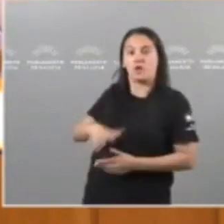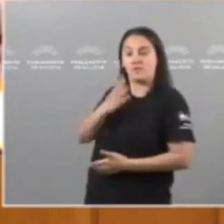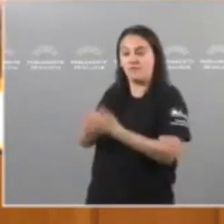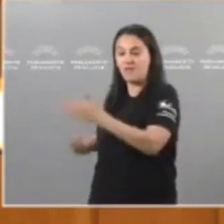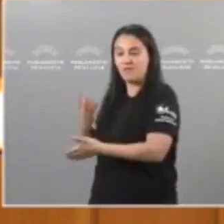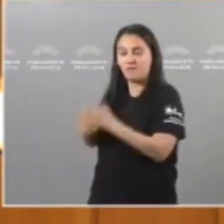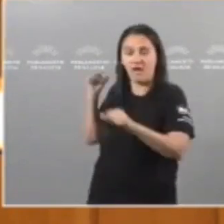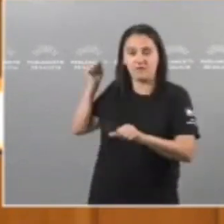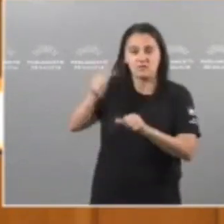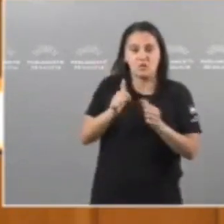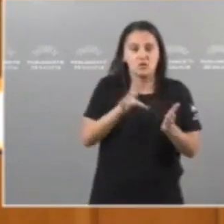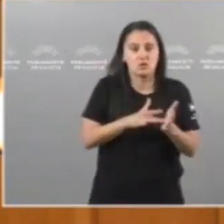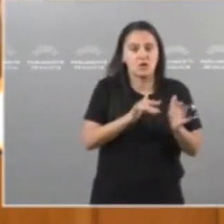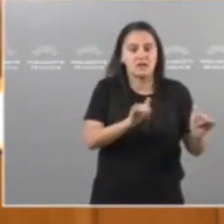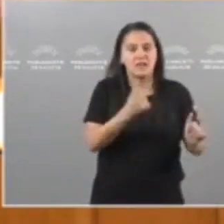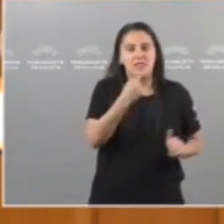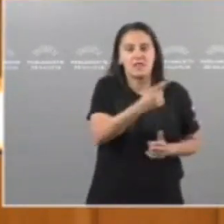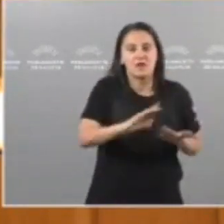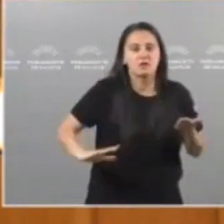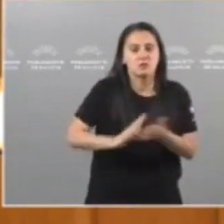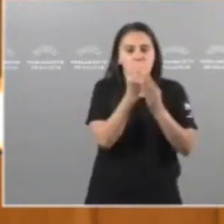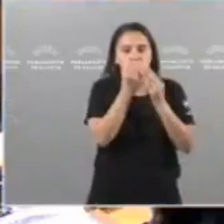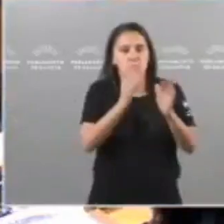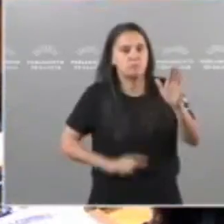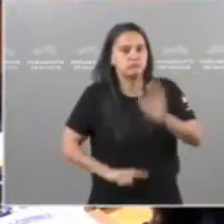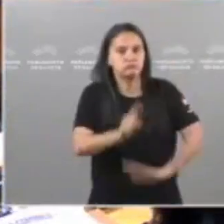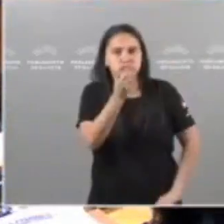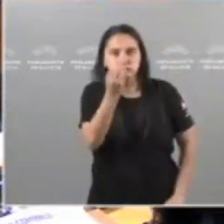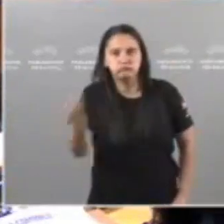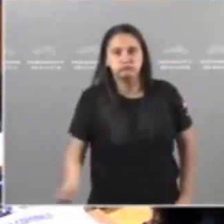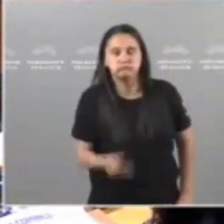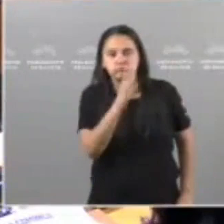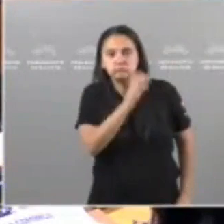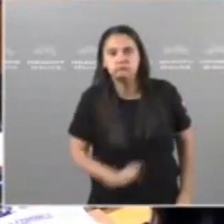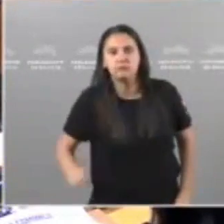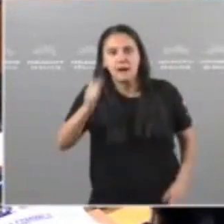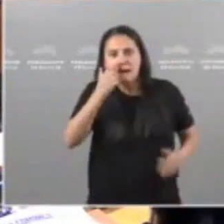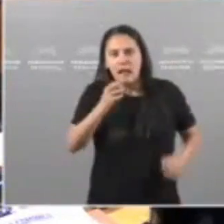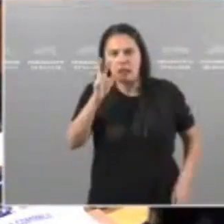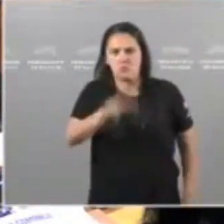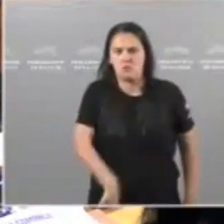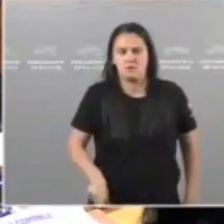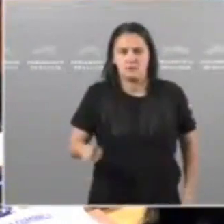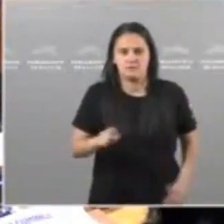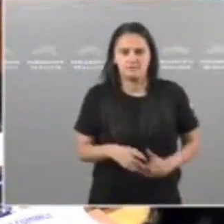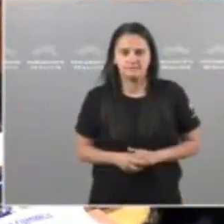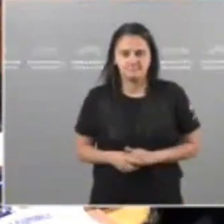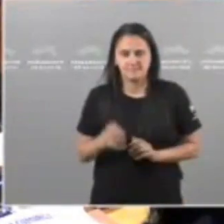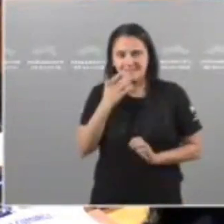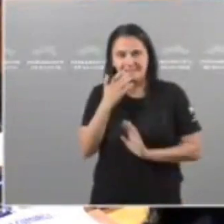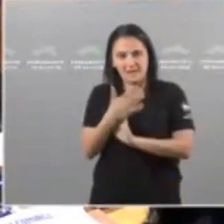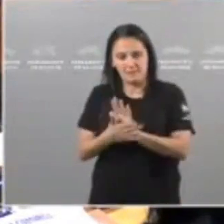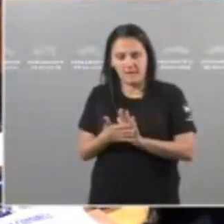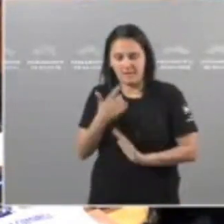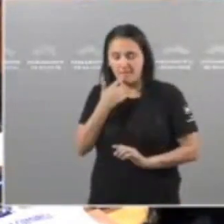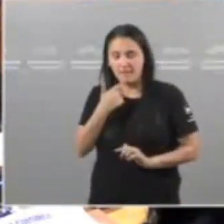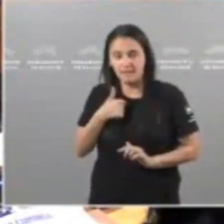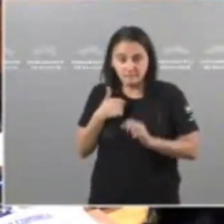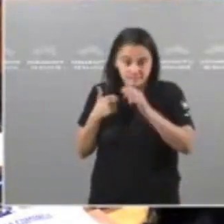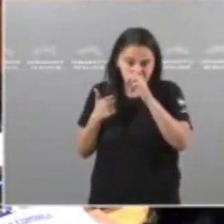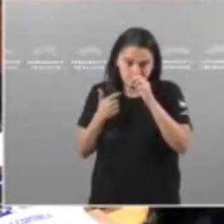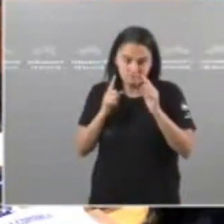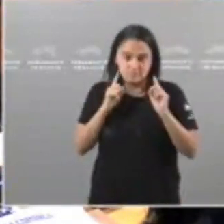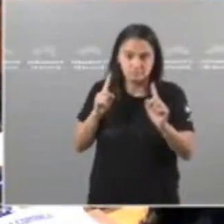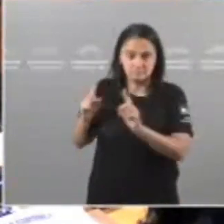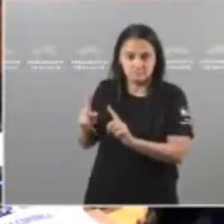porque según o que acaba de falar vostede, está todo estupendo e maravilloso, e non é real que todos te ven. Cando me fala, se lle comento algún caso